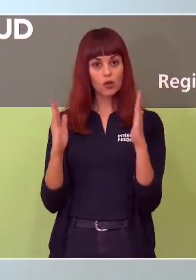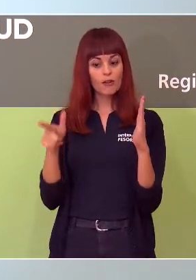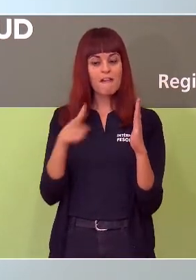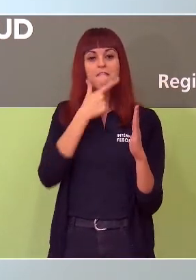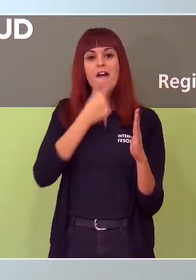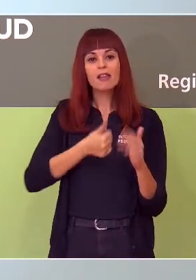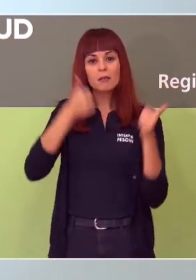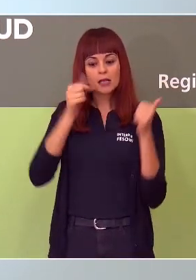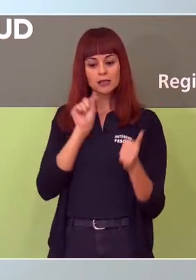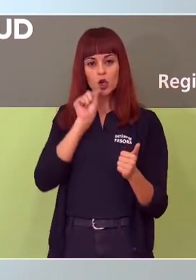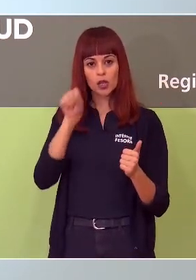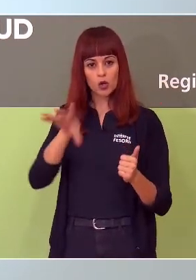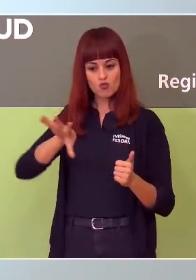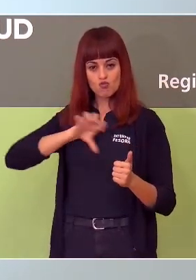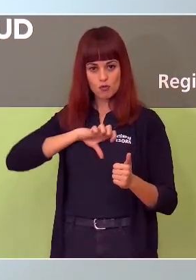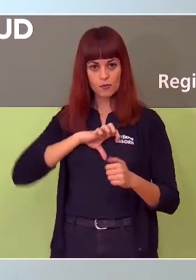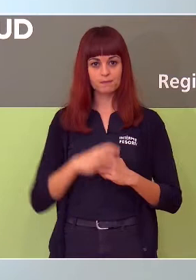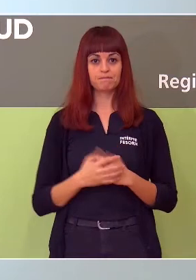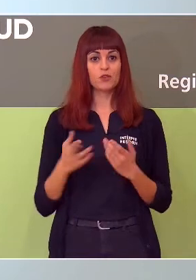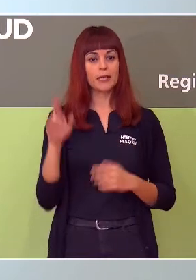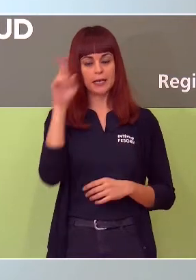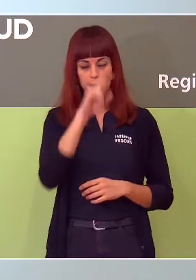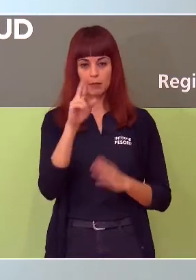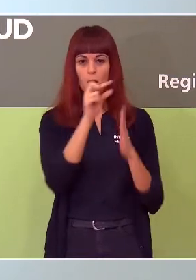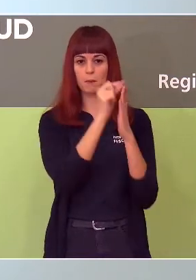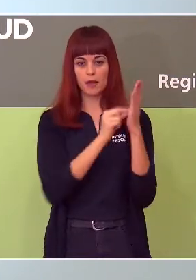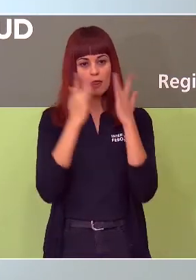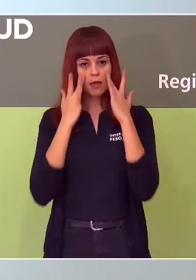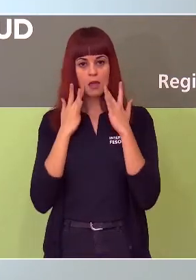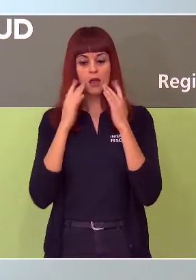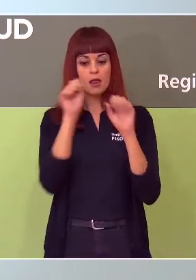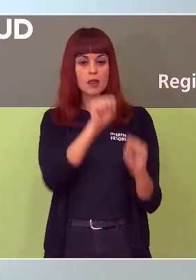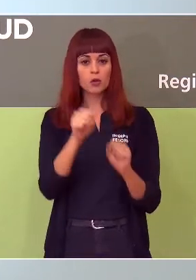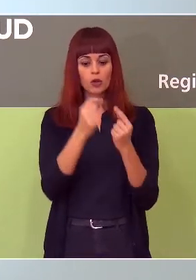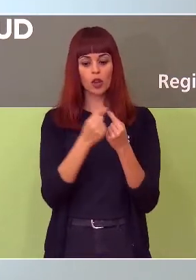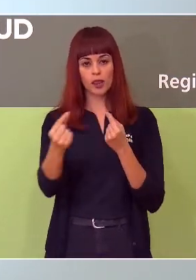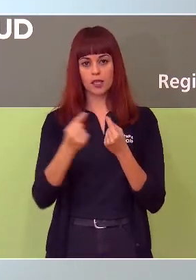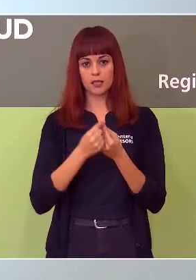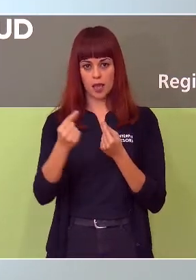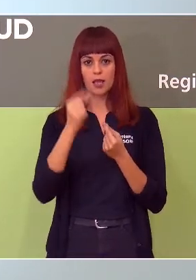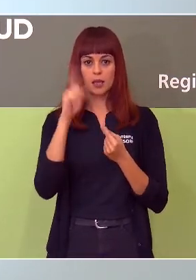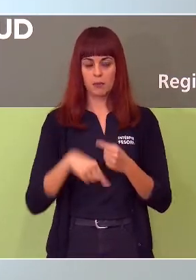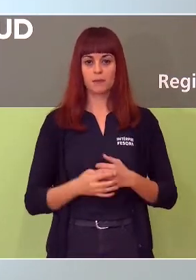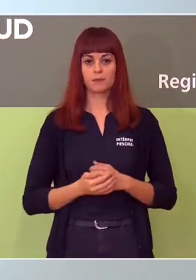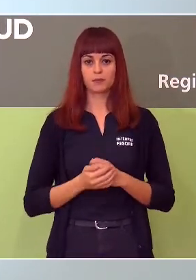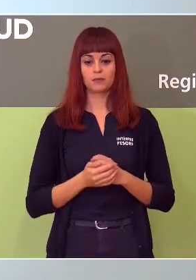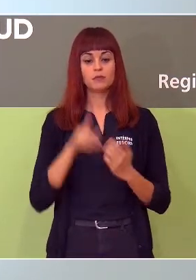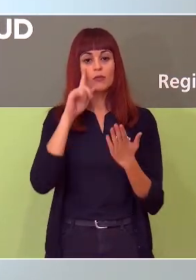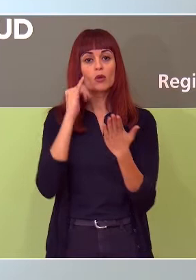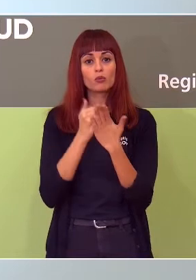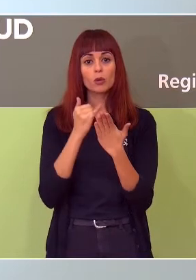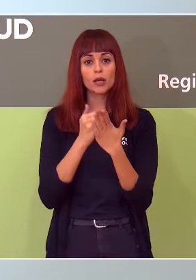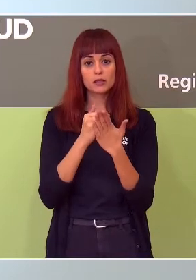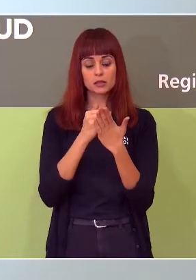que se produzca este contagio. Por ello, insistimos en las medidas de higiene, de protección y de distanciamiento. Las indicaciones de los test y su